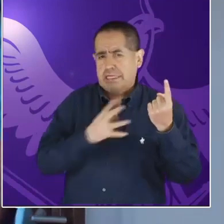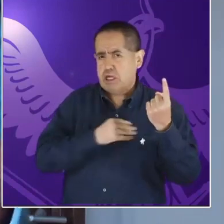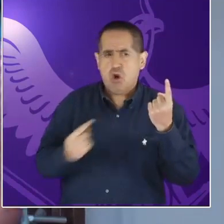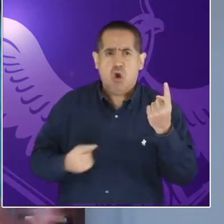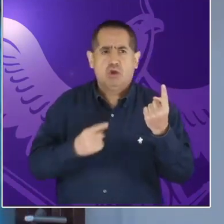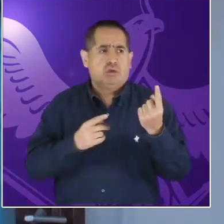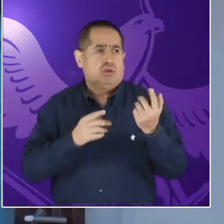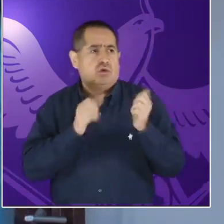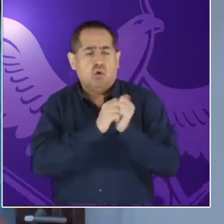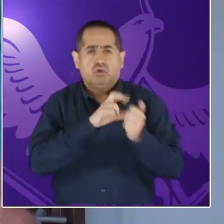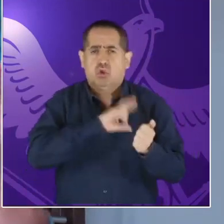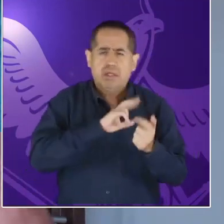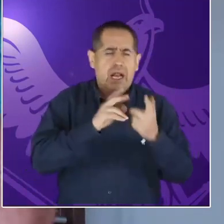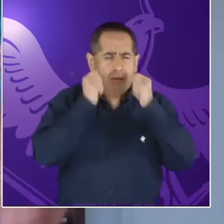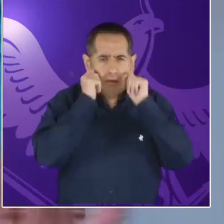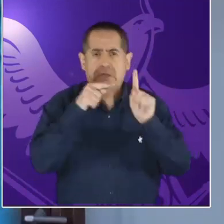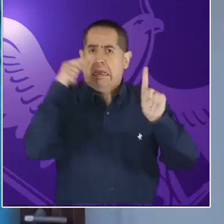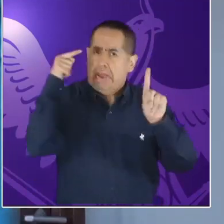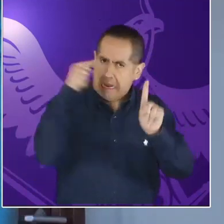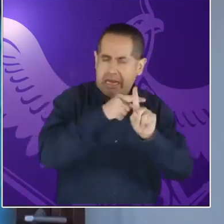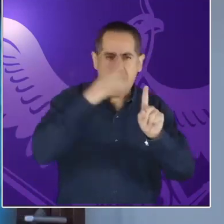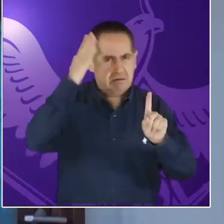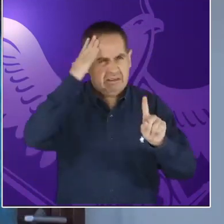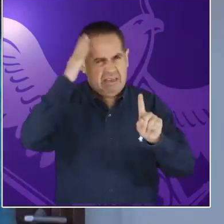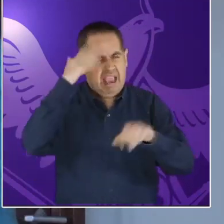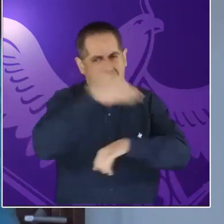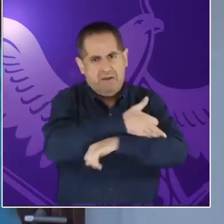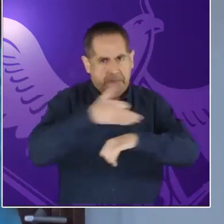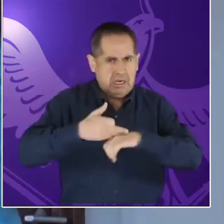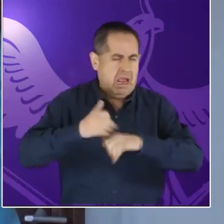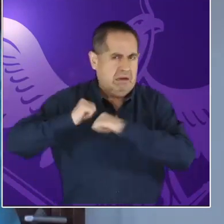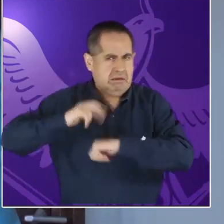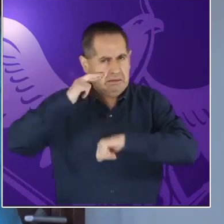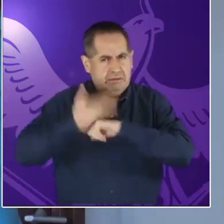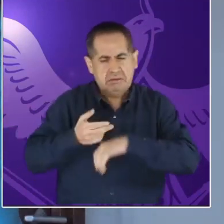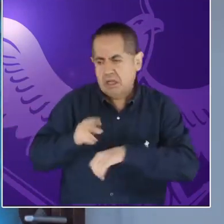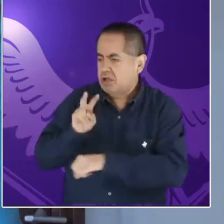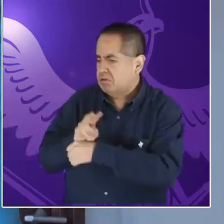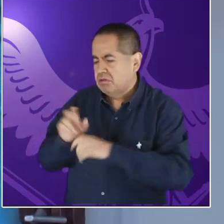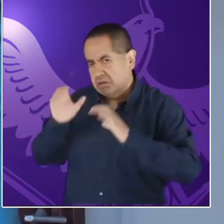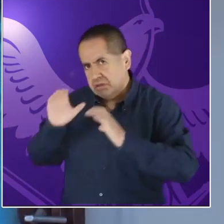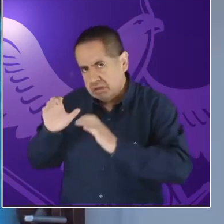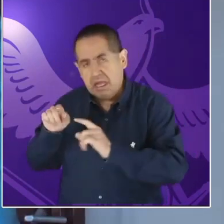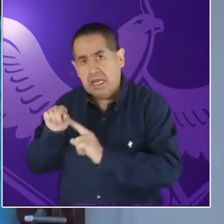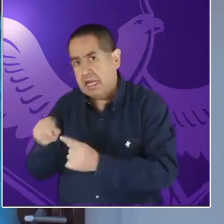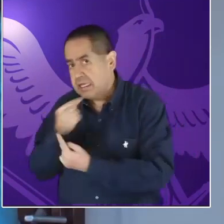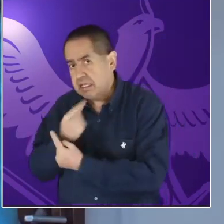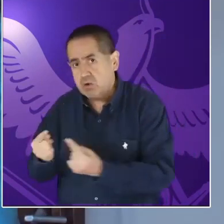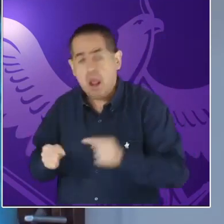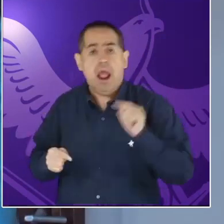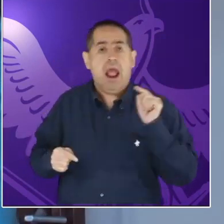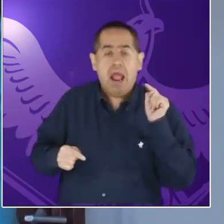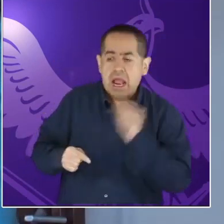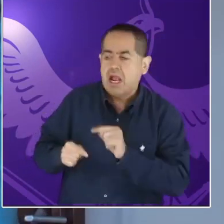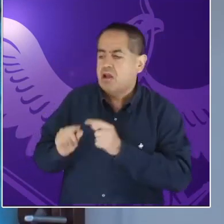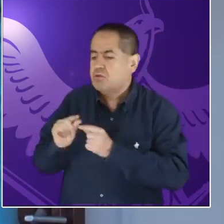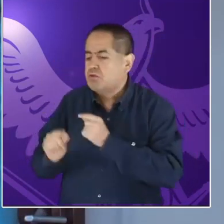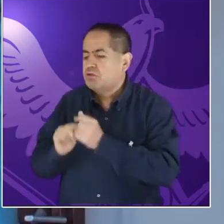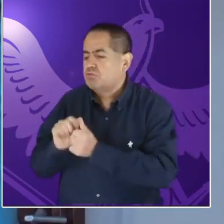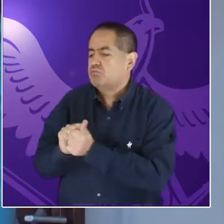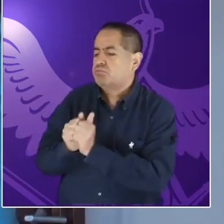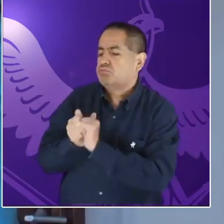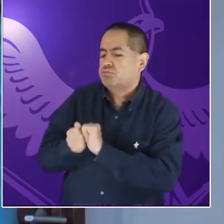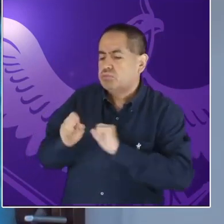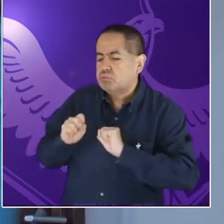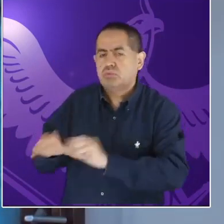familia monoparental en que una persona viuda, ¿no?, o soltera está a cargo, ¿no?, tiene el cuidado, es el adulto o la